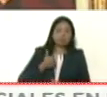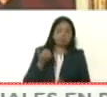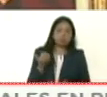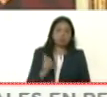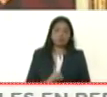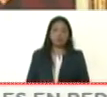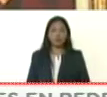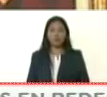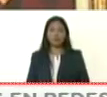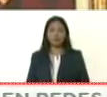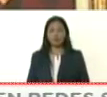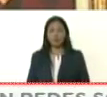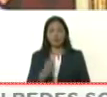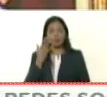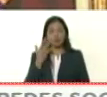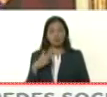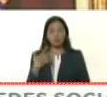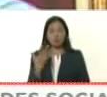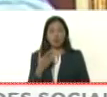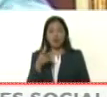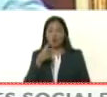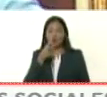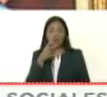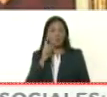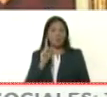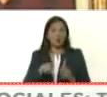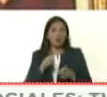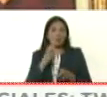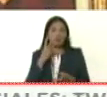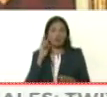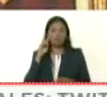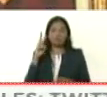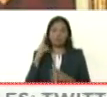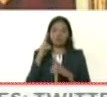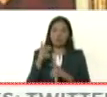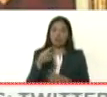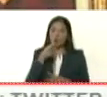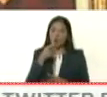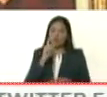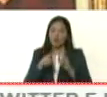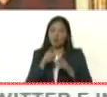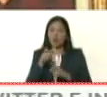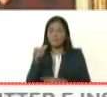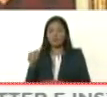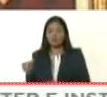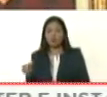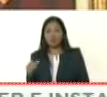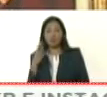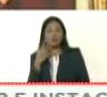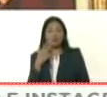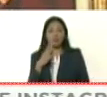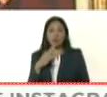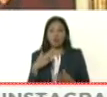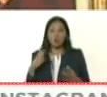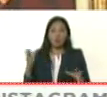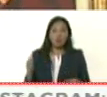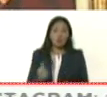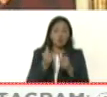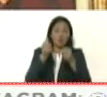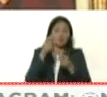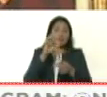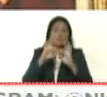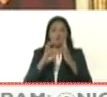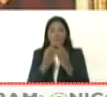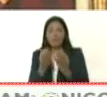Si pudiera contar cosas que me entero, que me cuentan a mí, de carácter salvador de